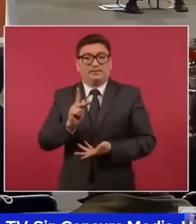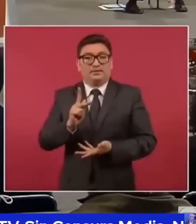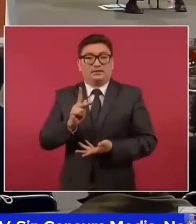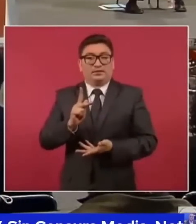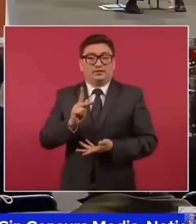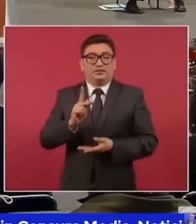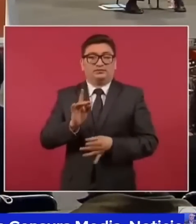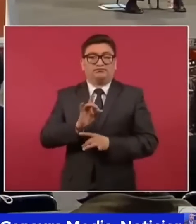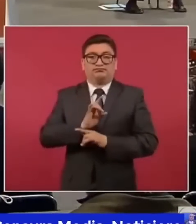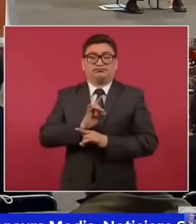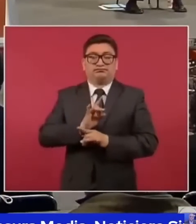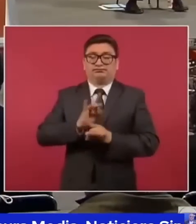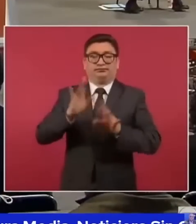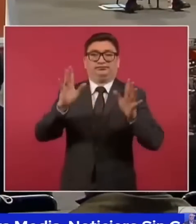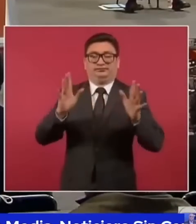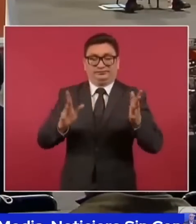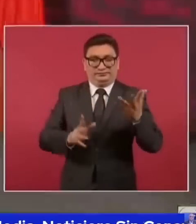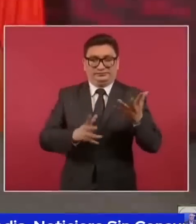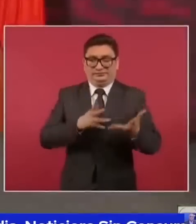lanzada tremenda.